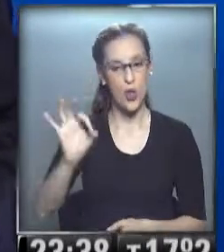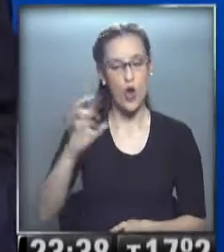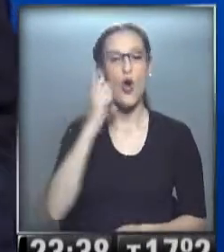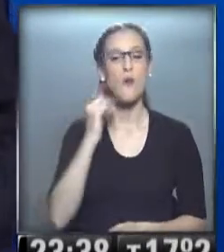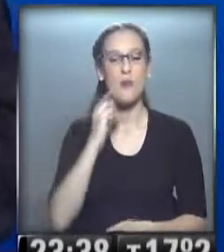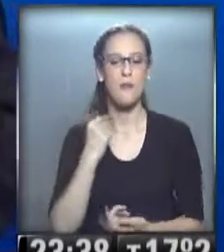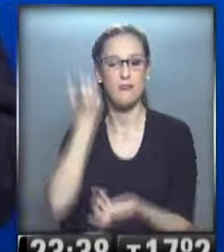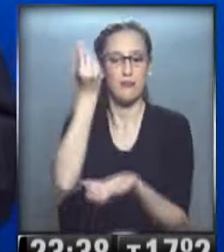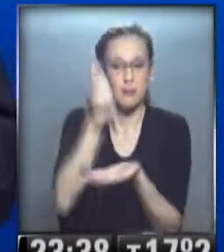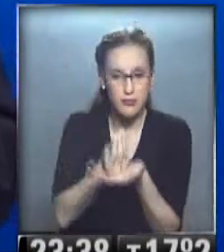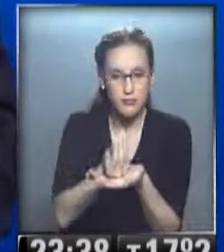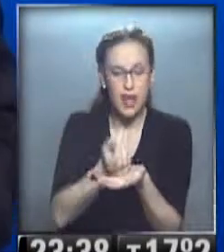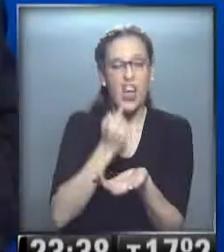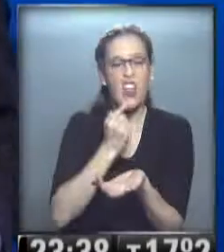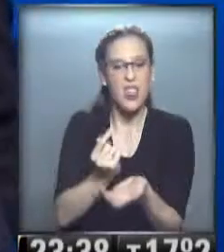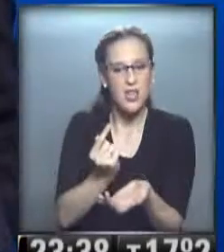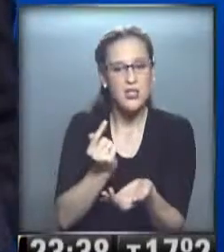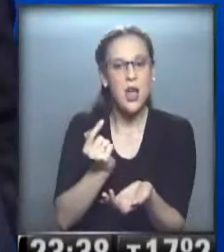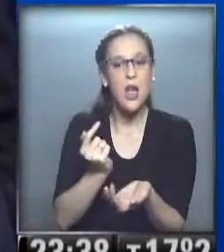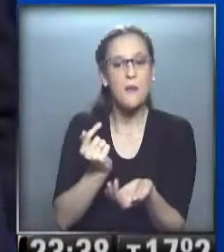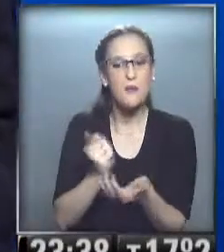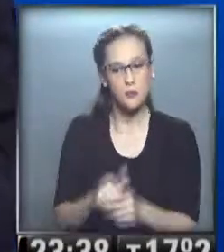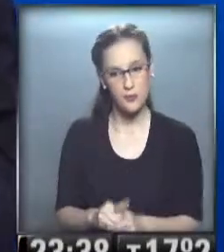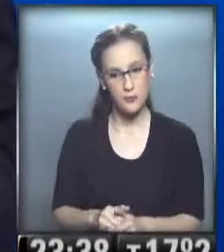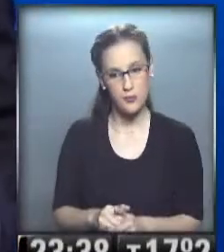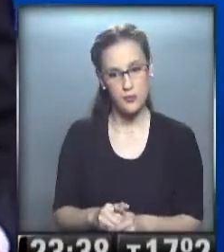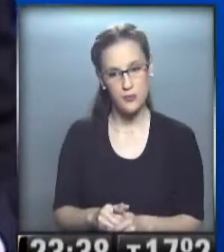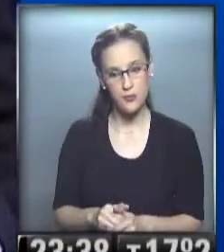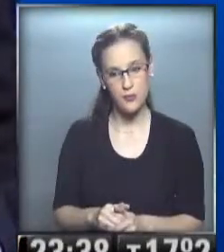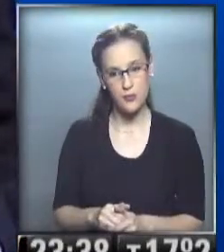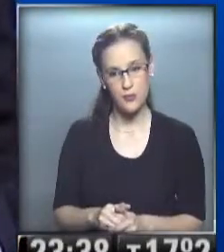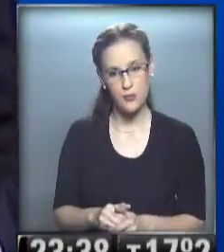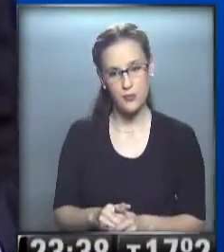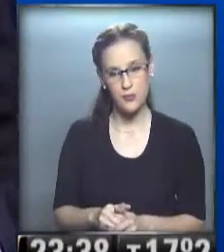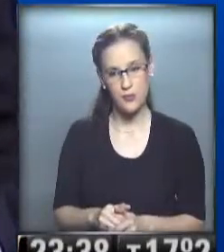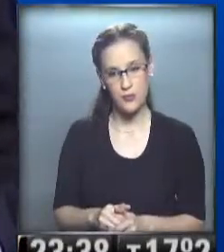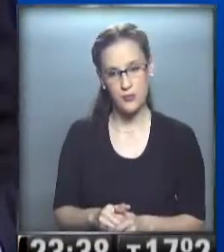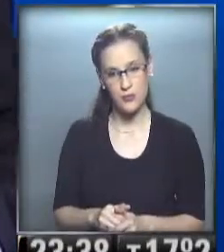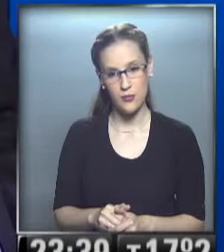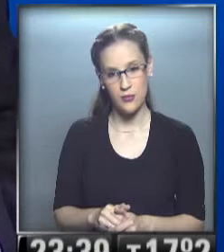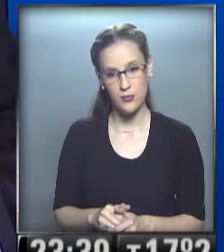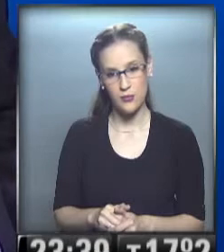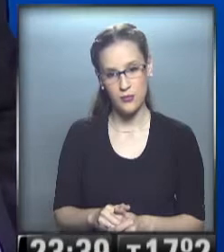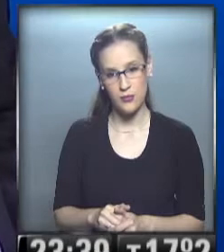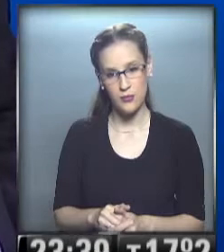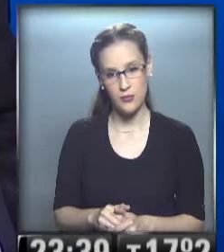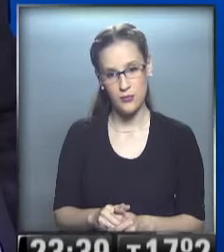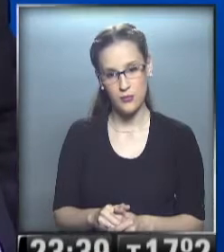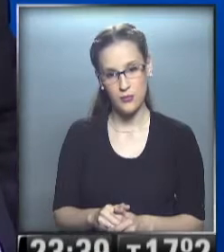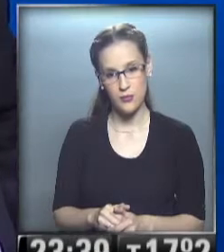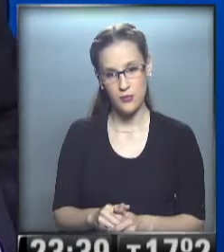es la renuncia del hasta ahora, del por ahora, incluso hasta, si